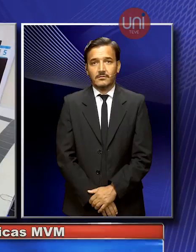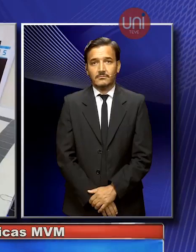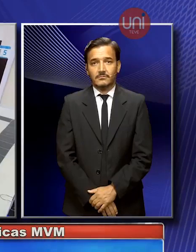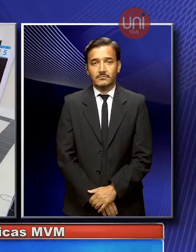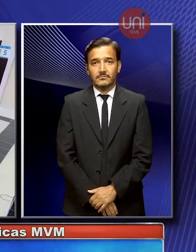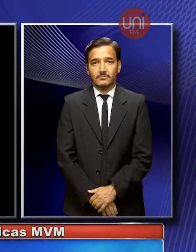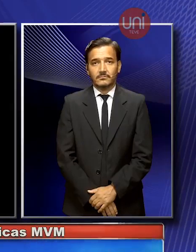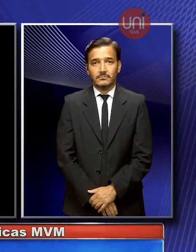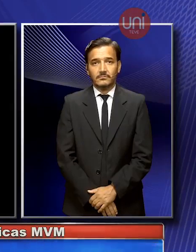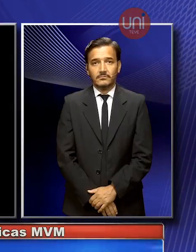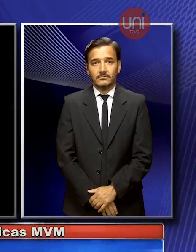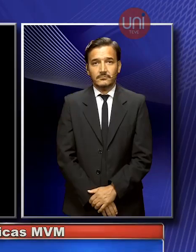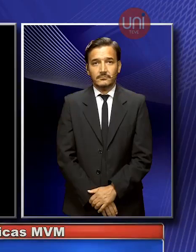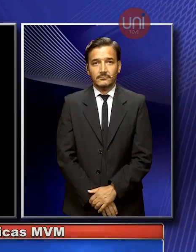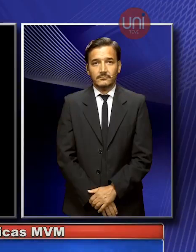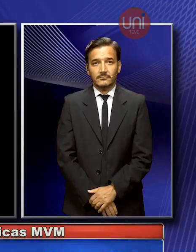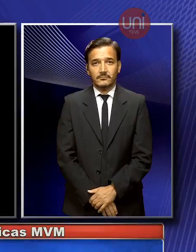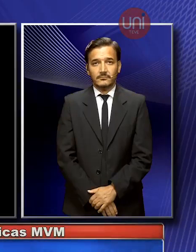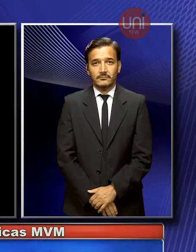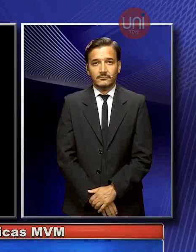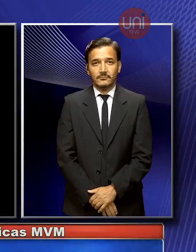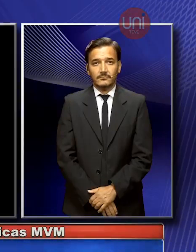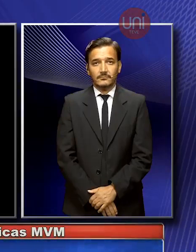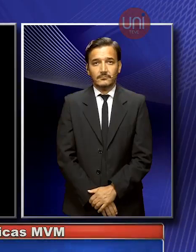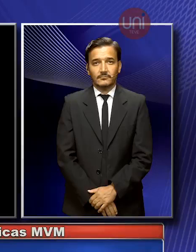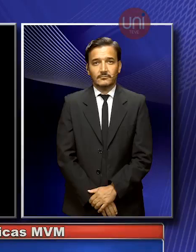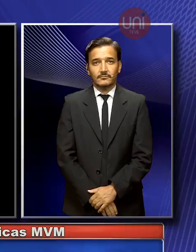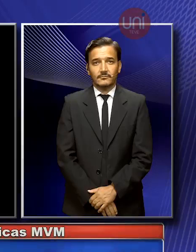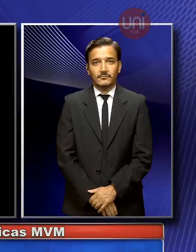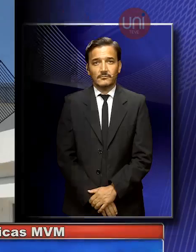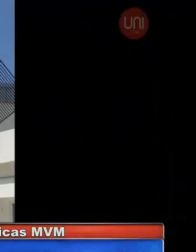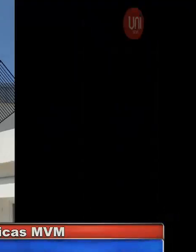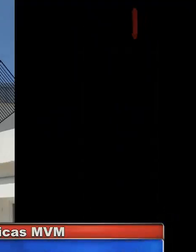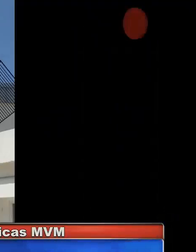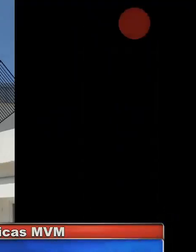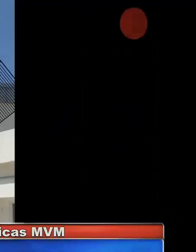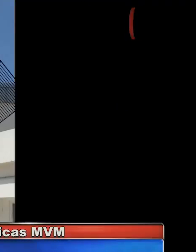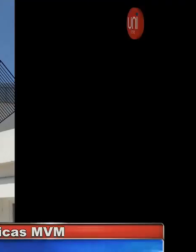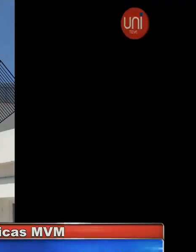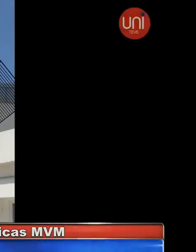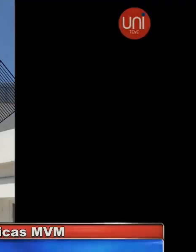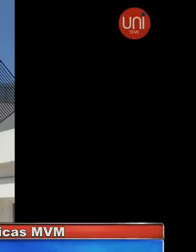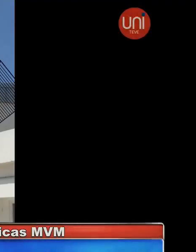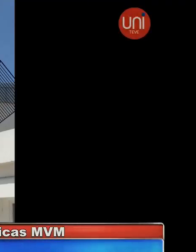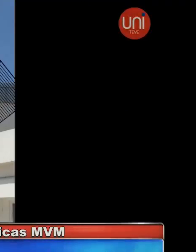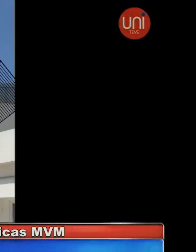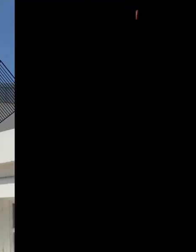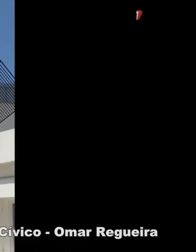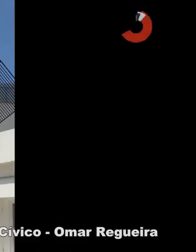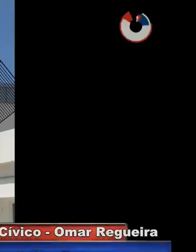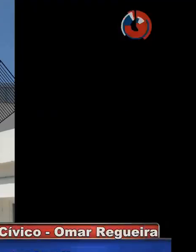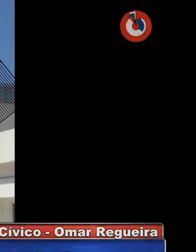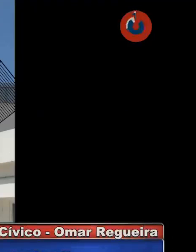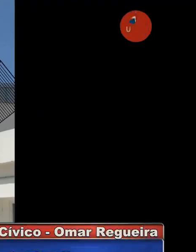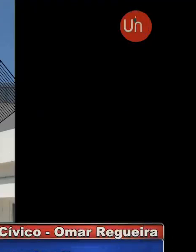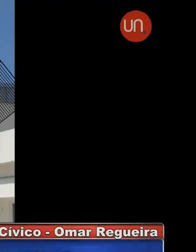hacer. Ahora, después, el tema estructural, el cálculo estructural, depende del profesional que lo calculó y puso la firma sobre que eso estaba bien, ¿no? Sí, pensar